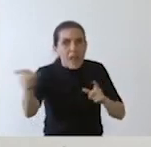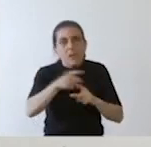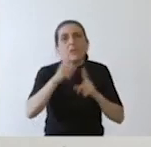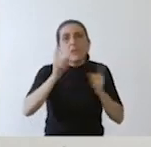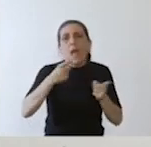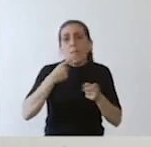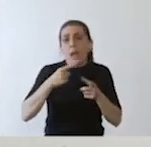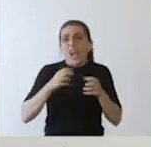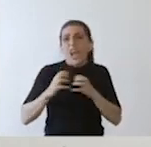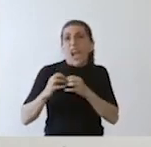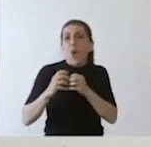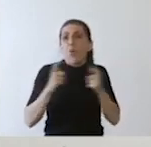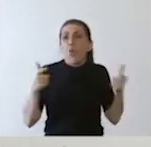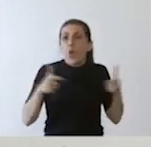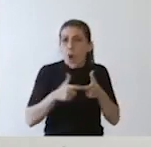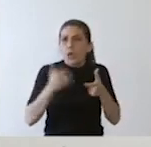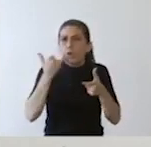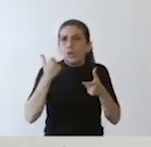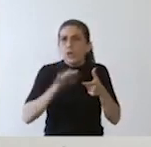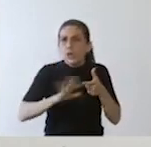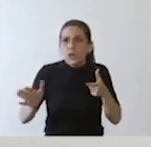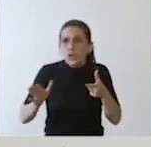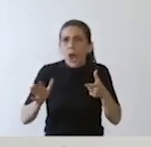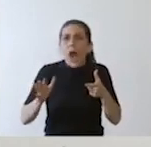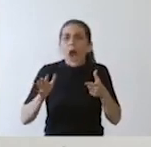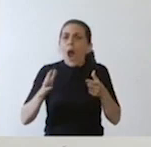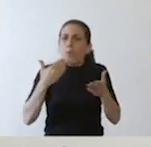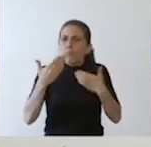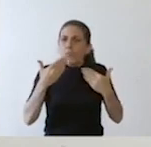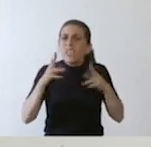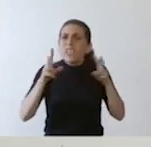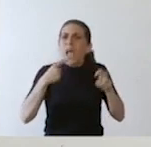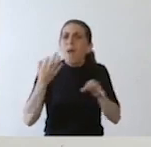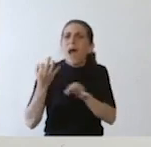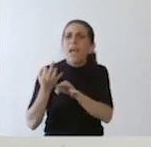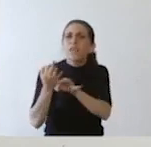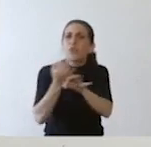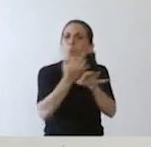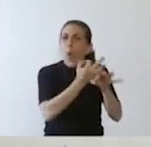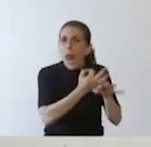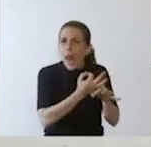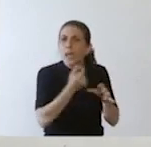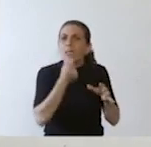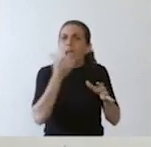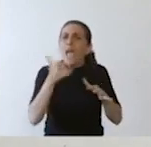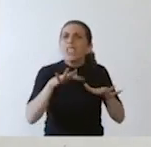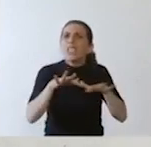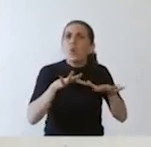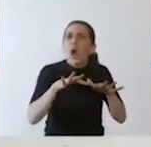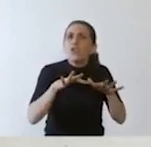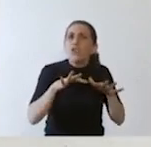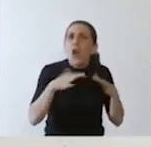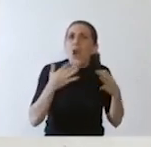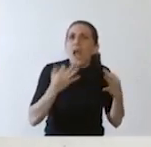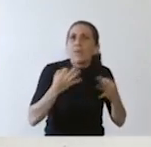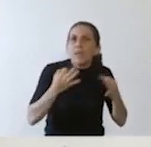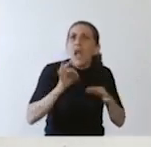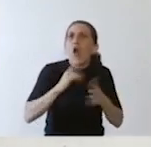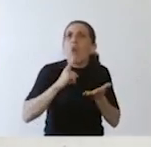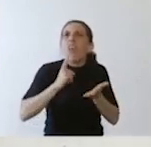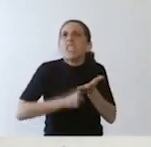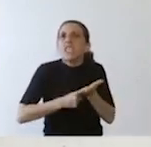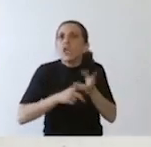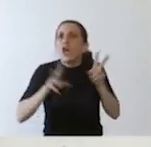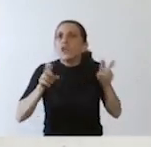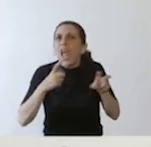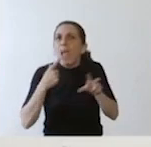reunión se evaluó algo el tema de los colegios, alguna situación en particular o alguna medida en particular que se